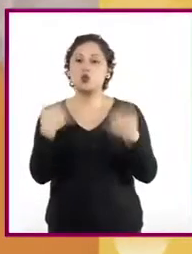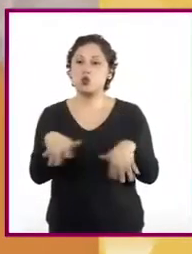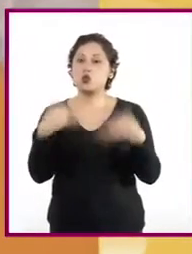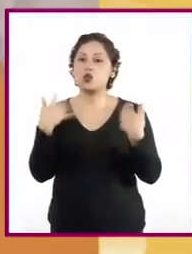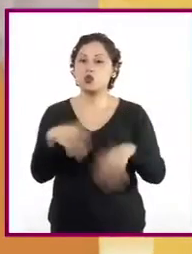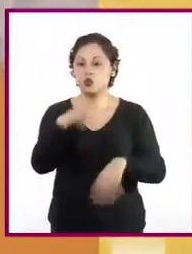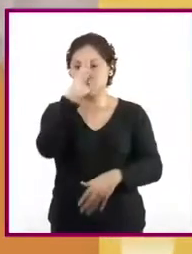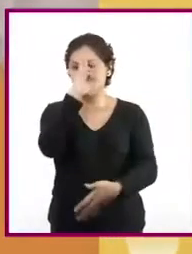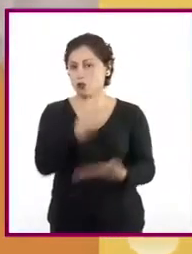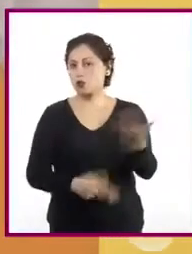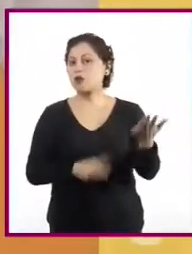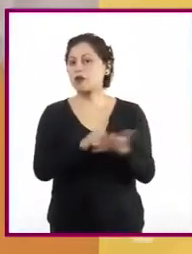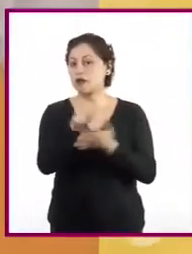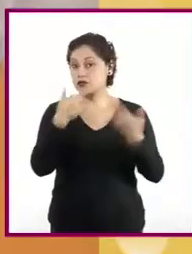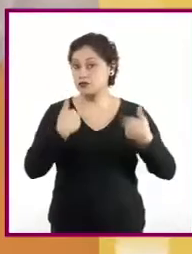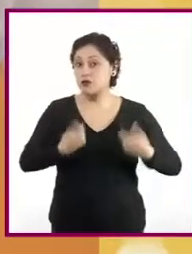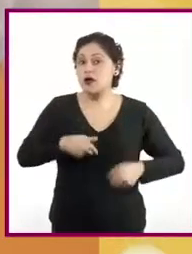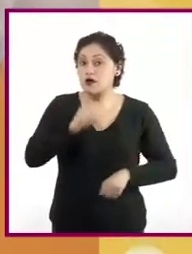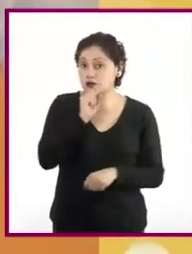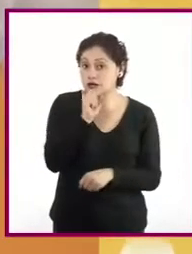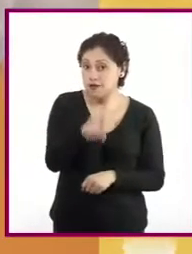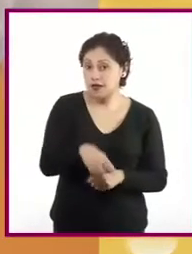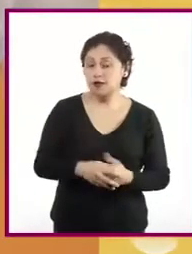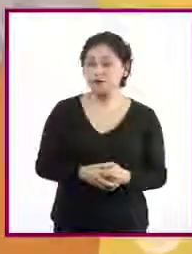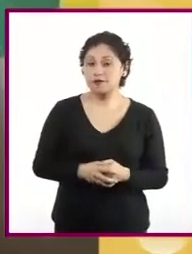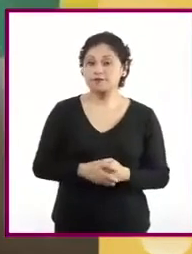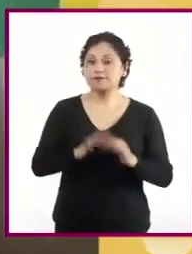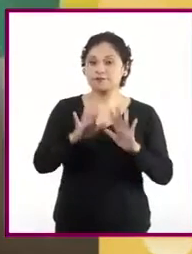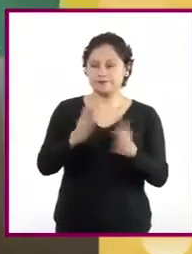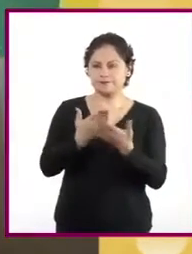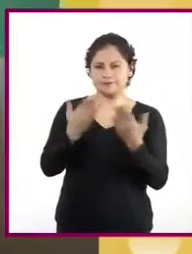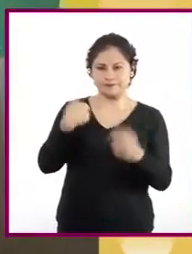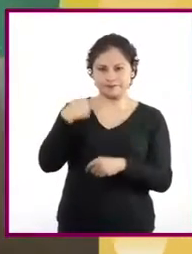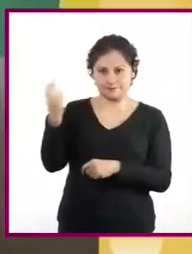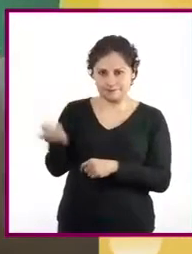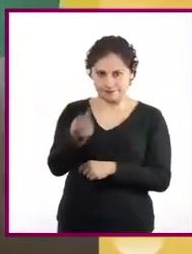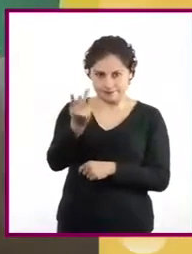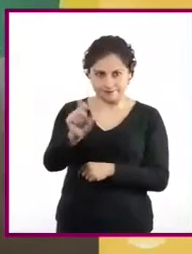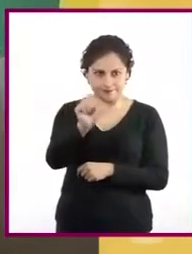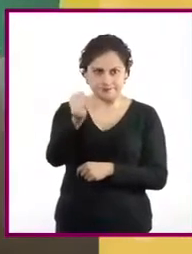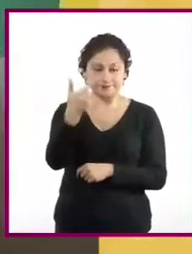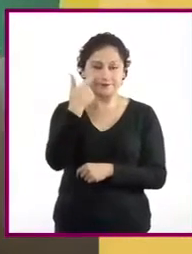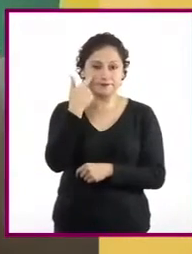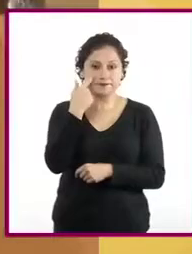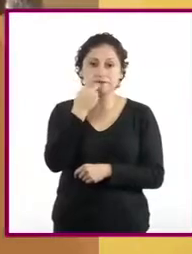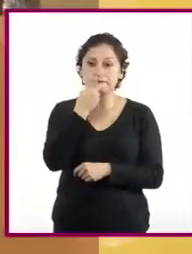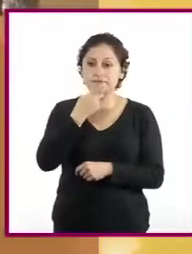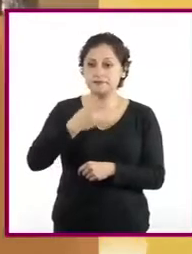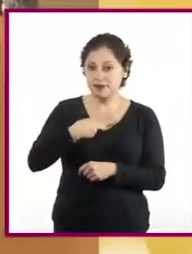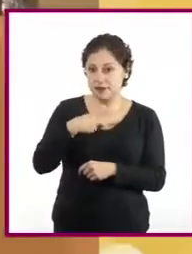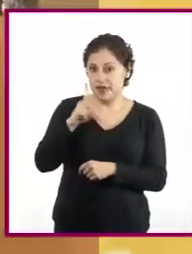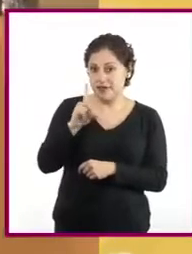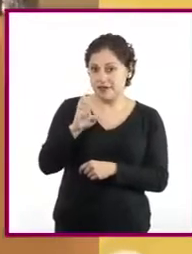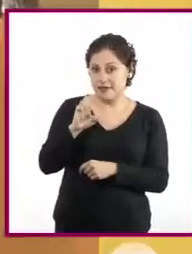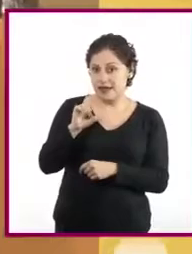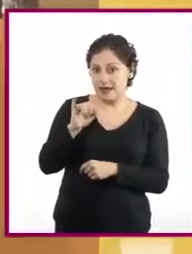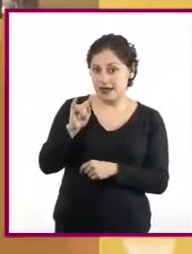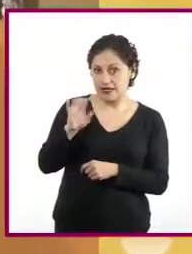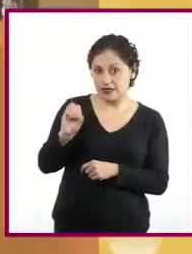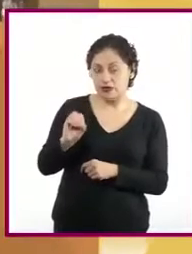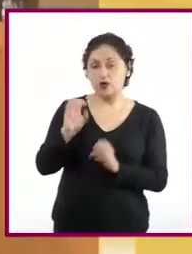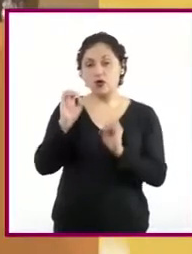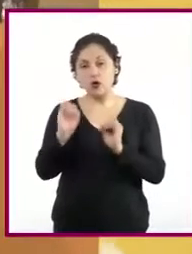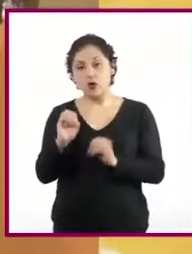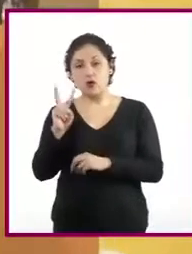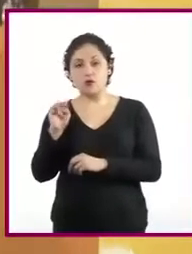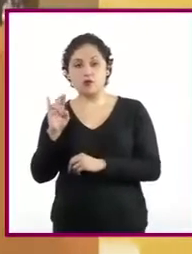a derechos humanos. Bueno, entonces ahora te haría la siguiente pregunta. ¿Qué diferencia hay entre un delito y una violación a